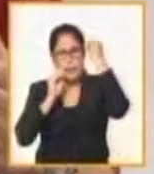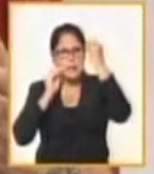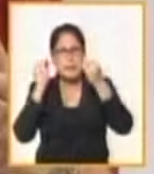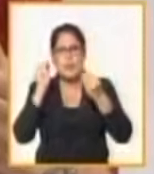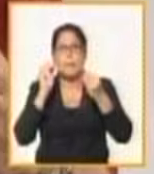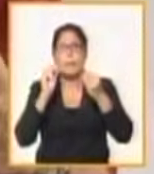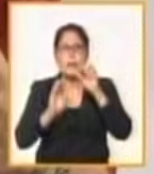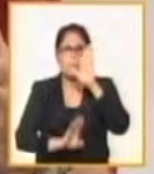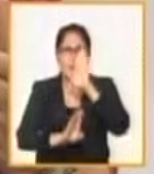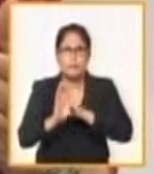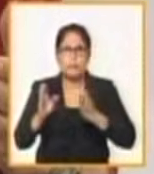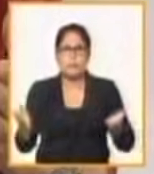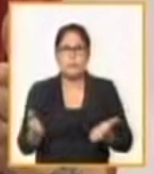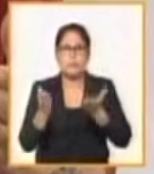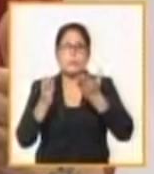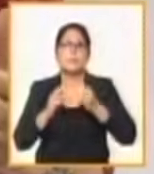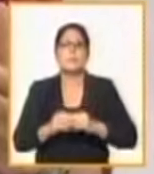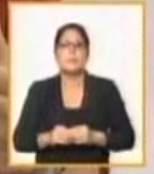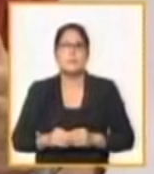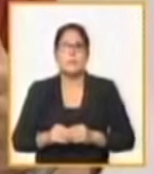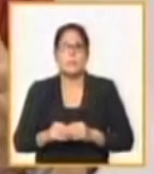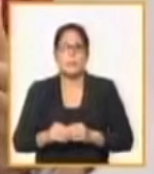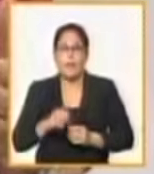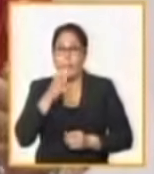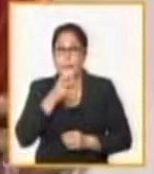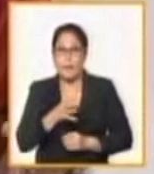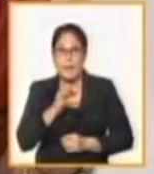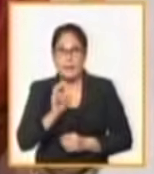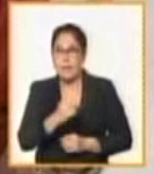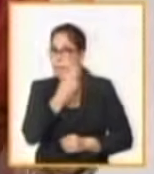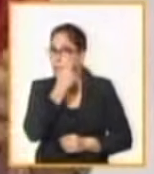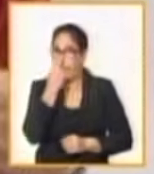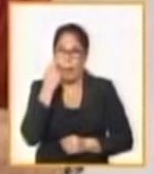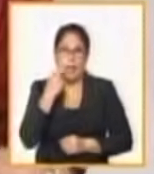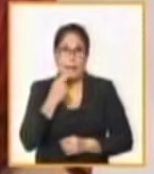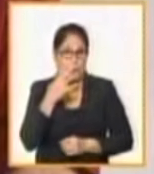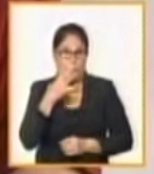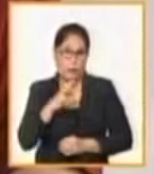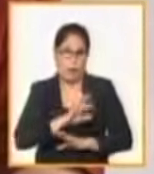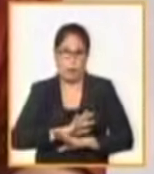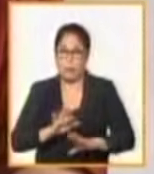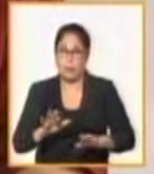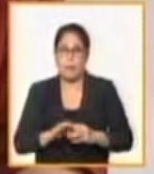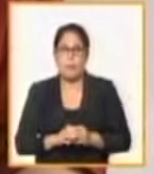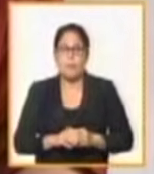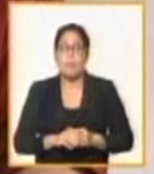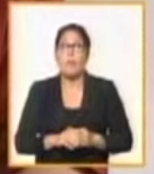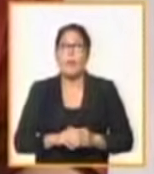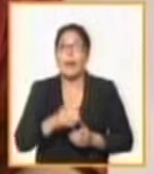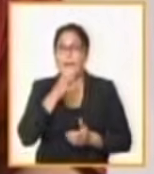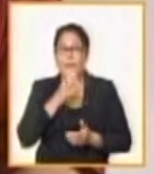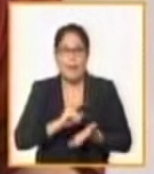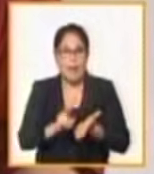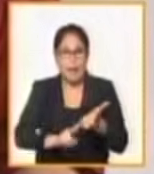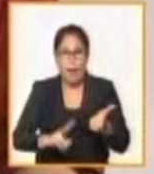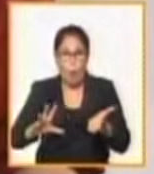viendo a la joven, martiano. Fidel es el gran discípulo de Martí. Seguro. Y Martí